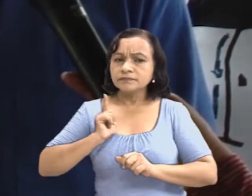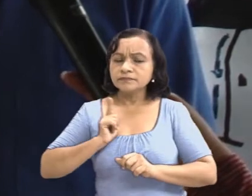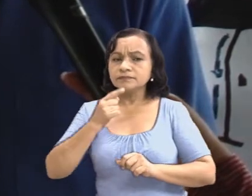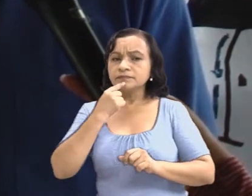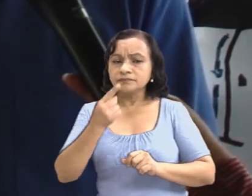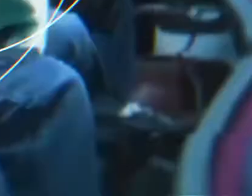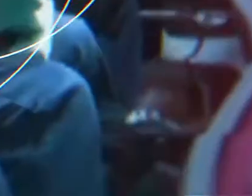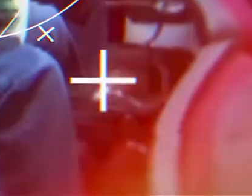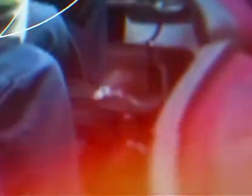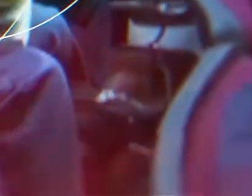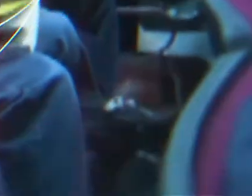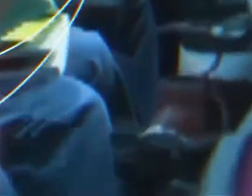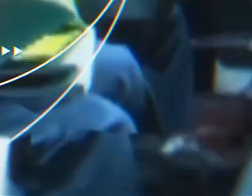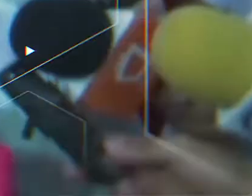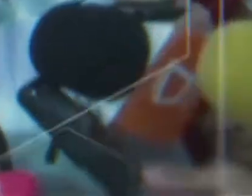bastante preparados.